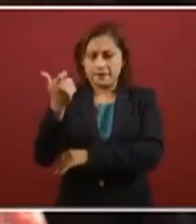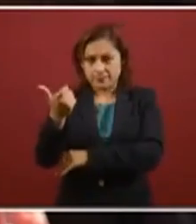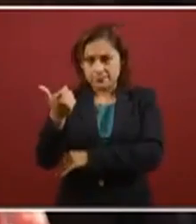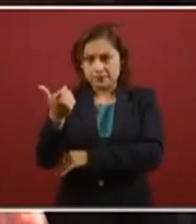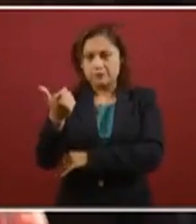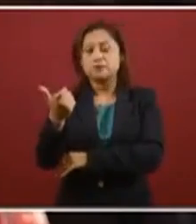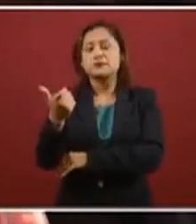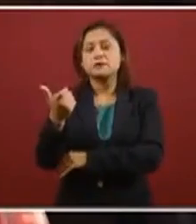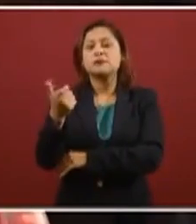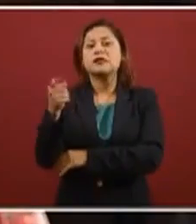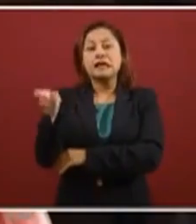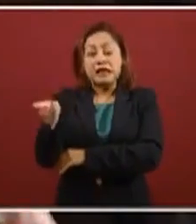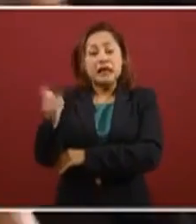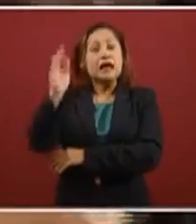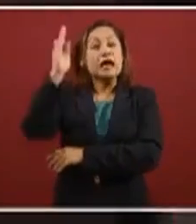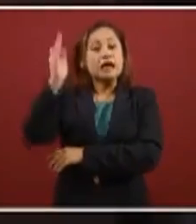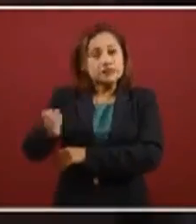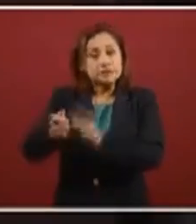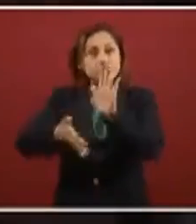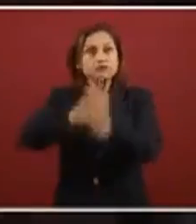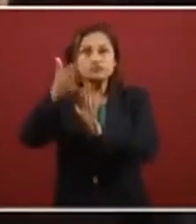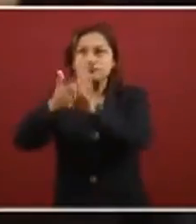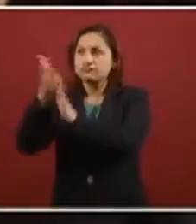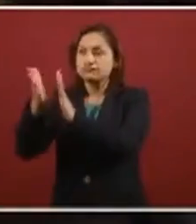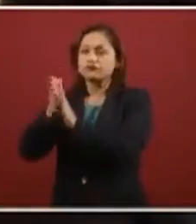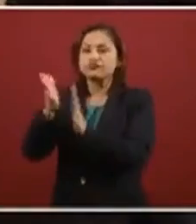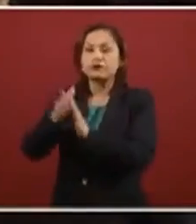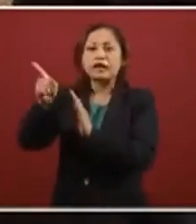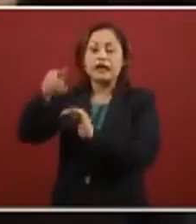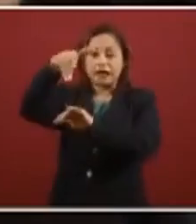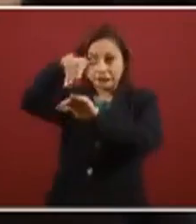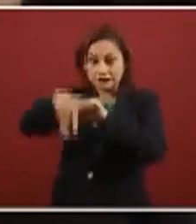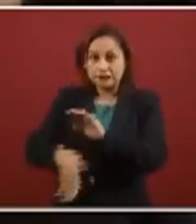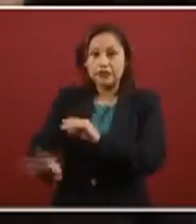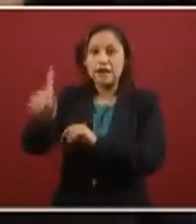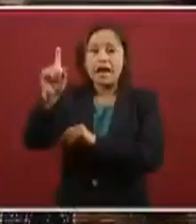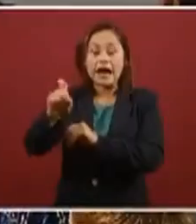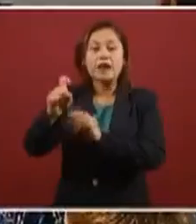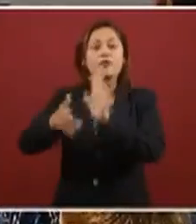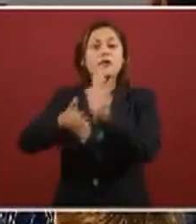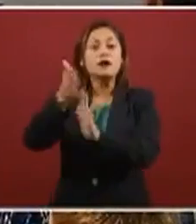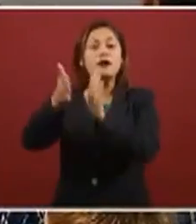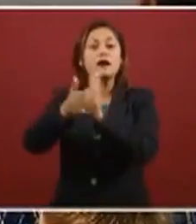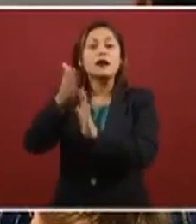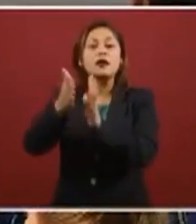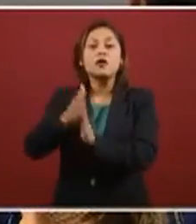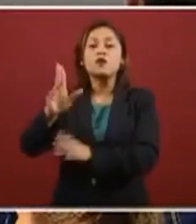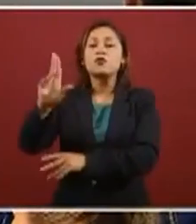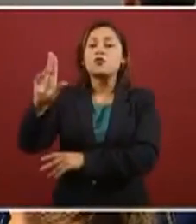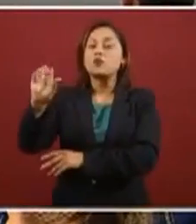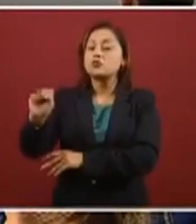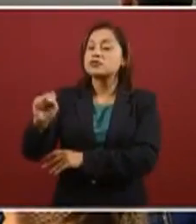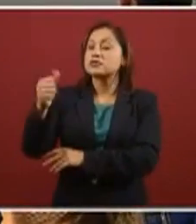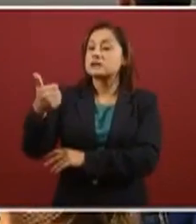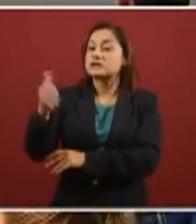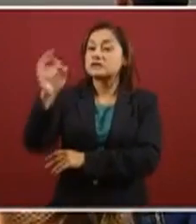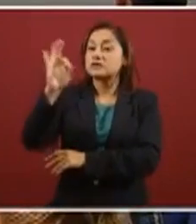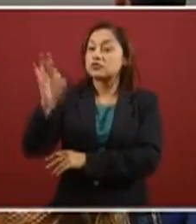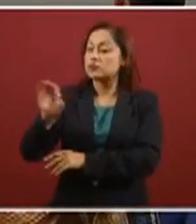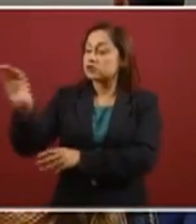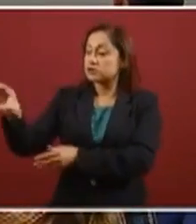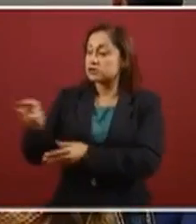adicionales. Esta presa se construyó con 86% de fondos estatales